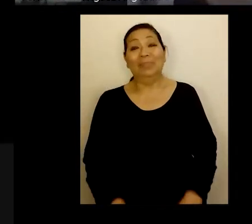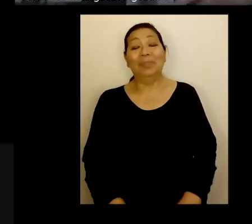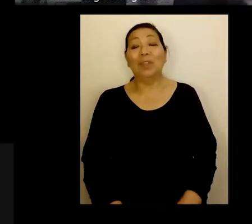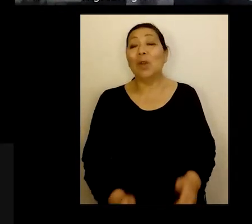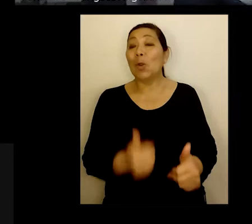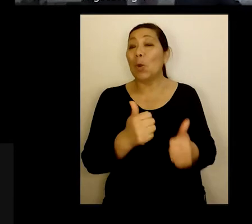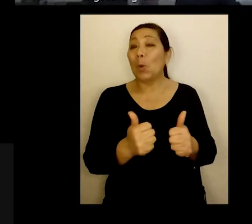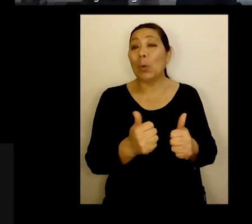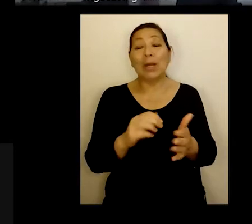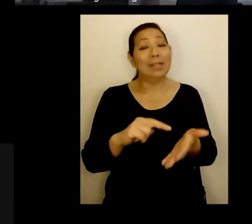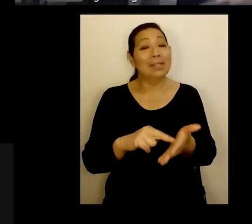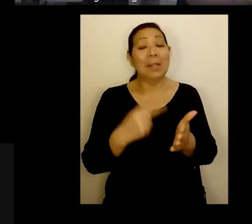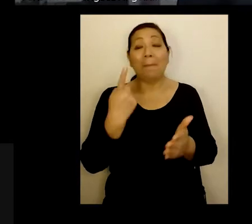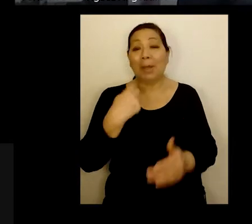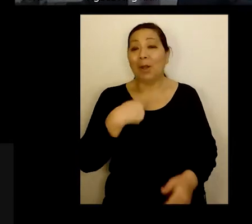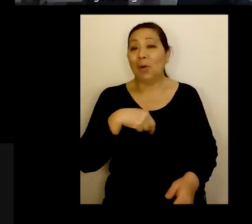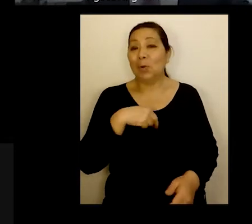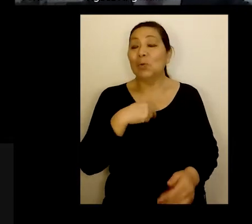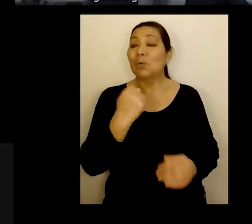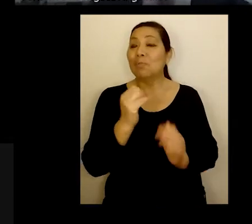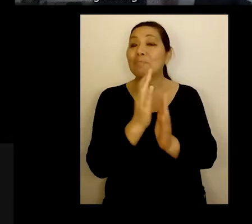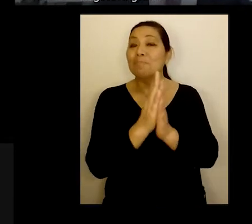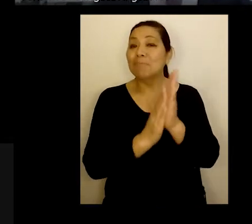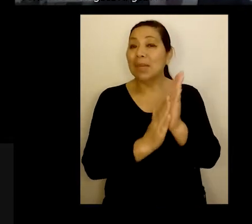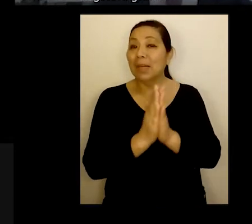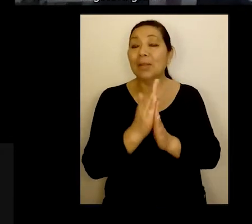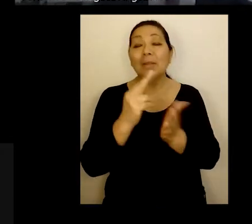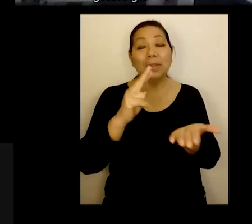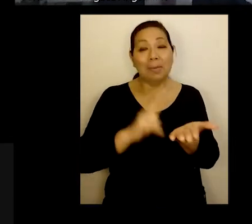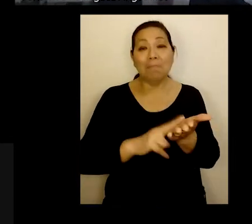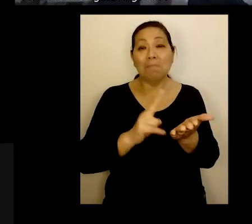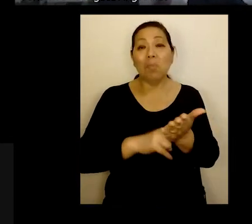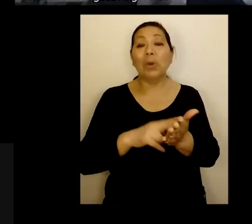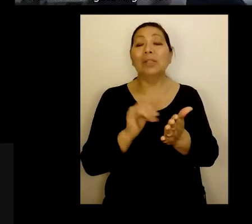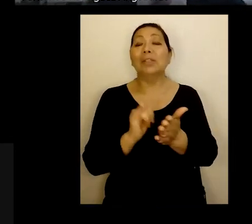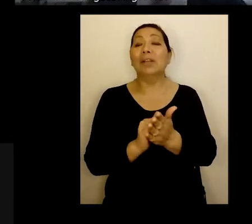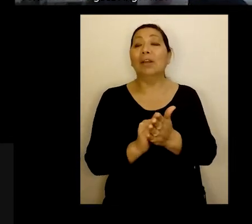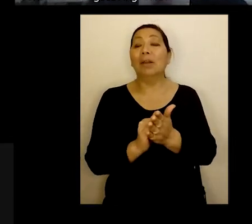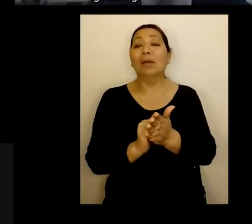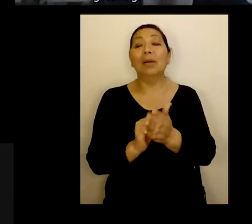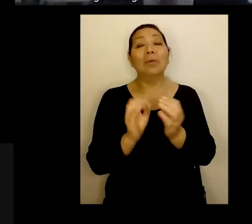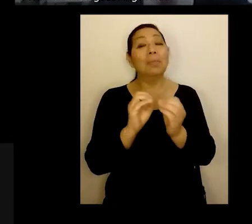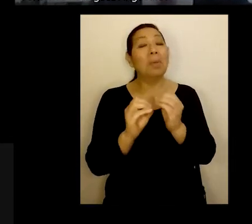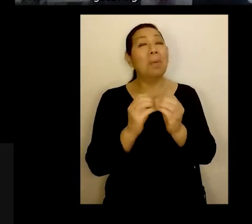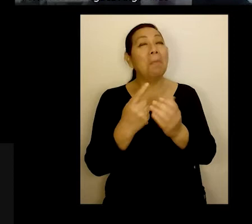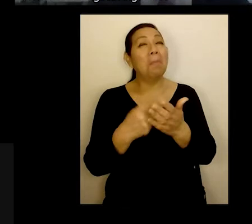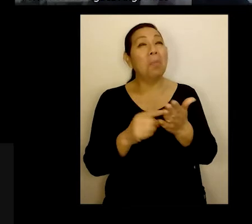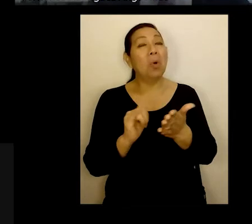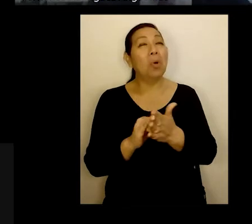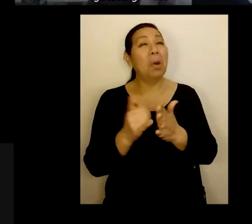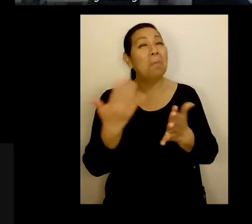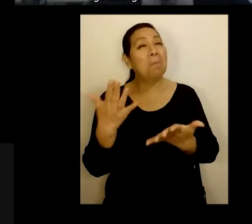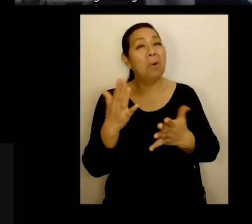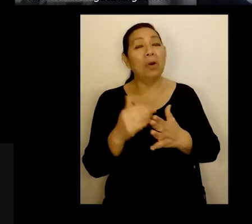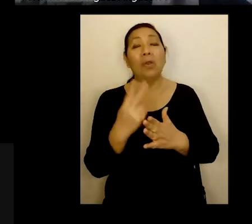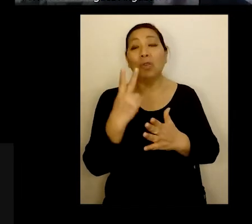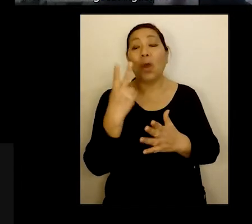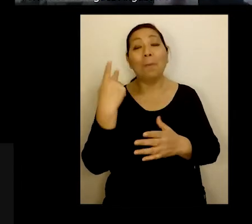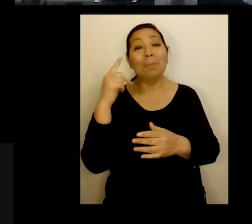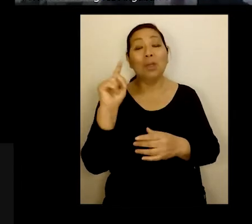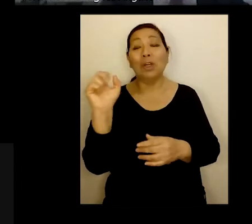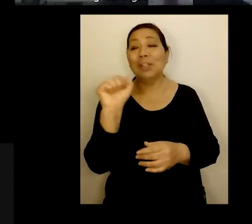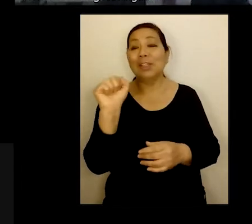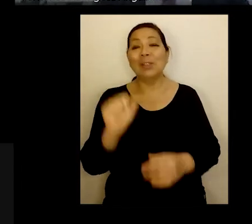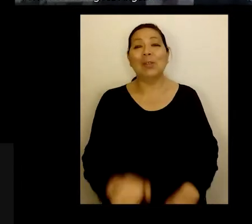lo cual implicaba para nosotros un beneficio tributario y nos hace un reparo por aproximadamente 2 millones